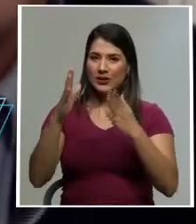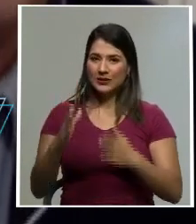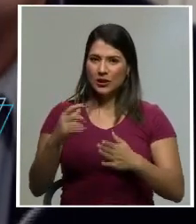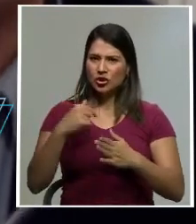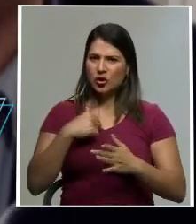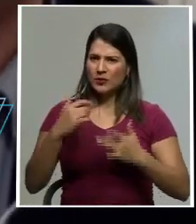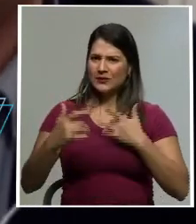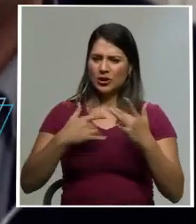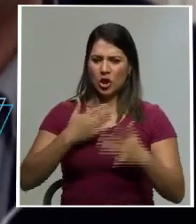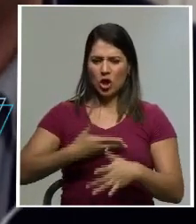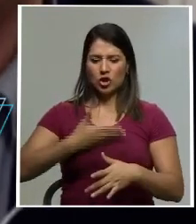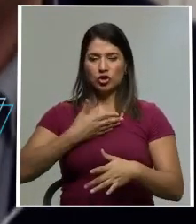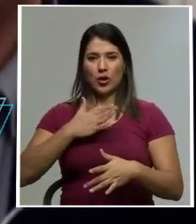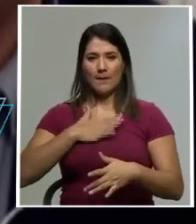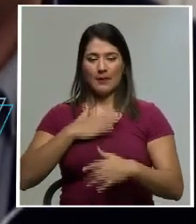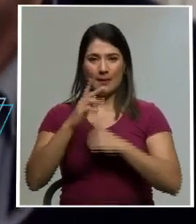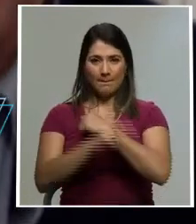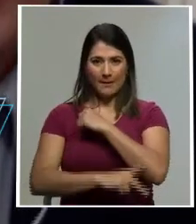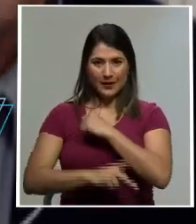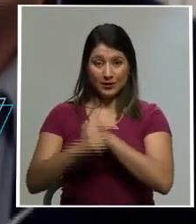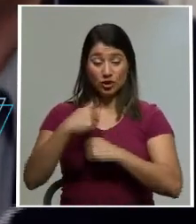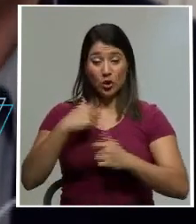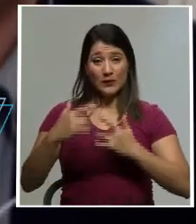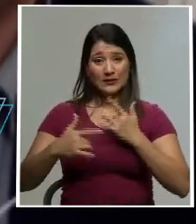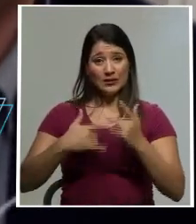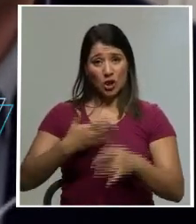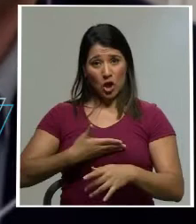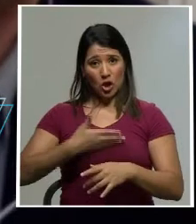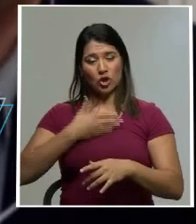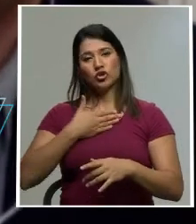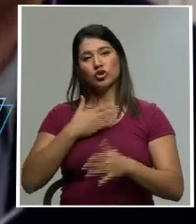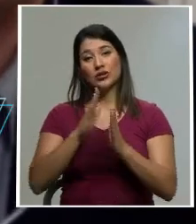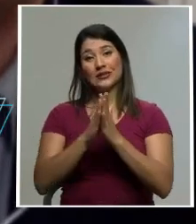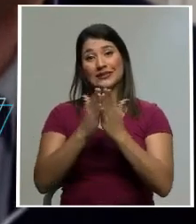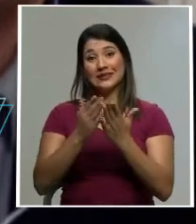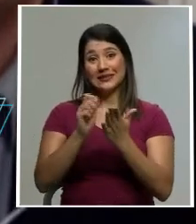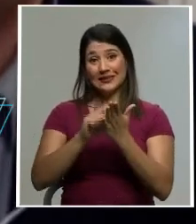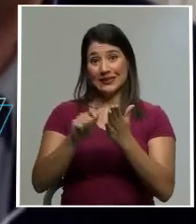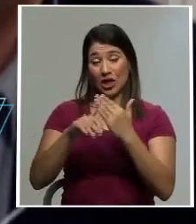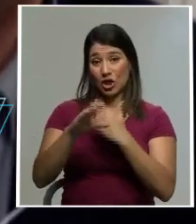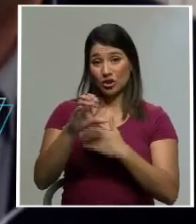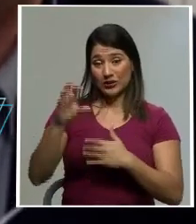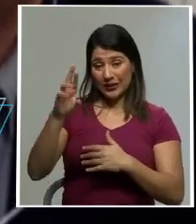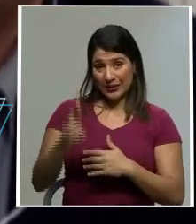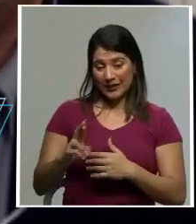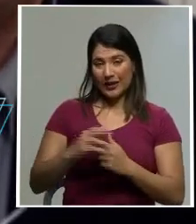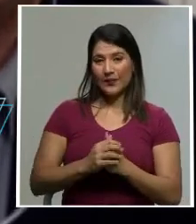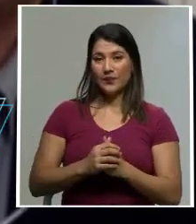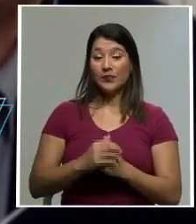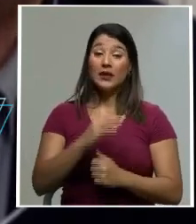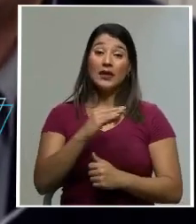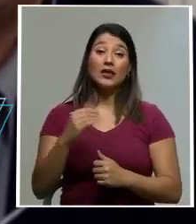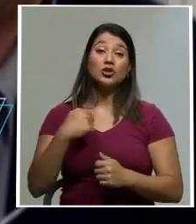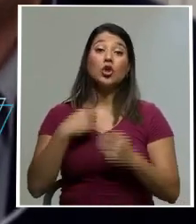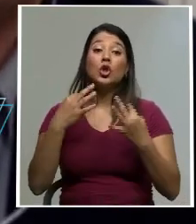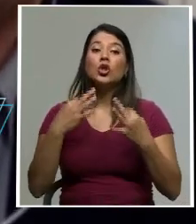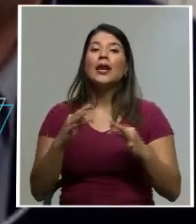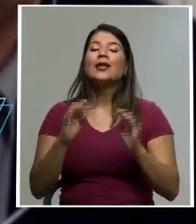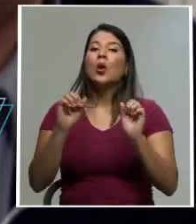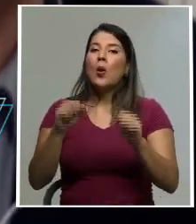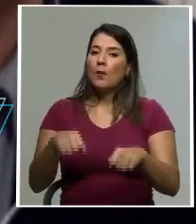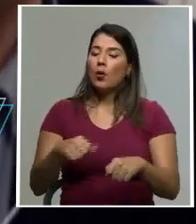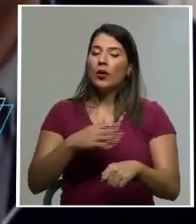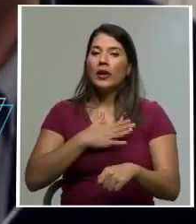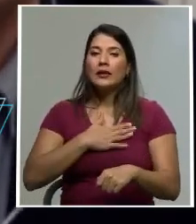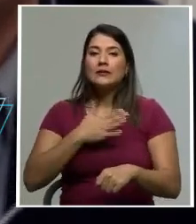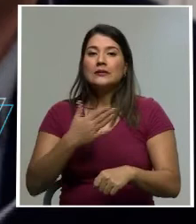muy orgulloso de mi país, estoy muy orgulloso de la literatura que se escribe en Costa Rica y pues trato de aportar lo